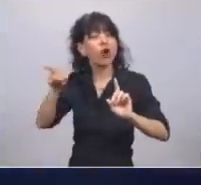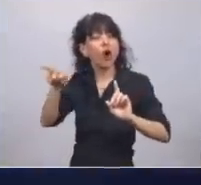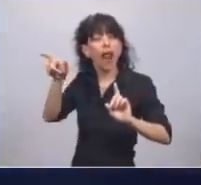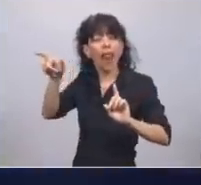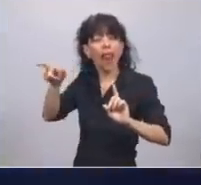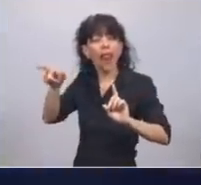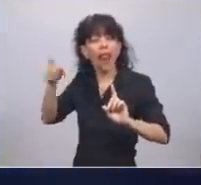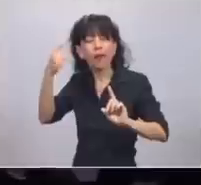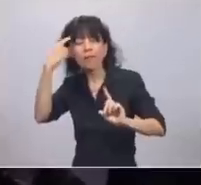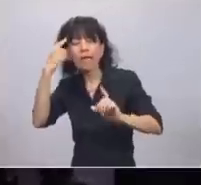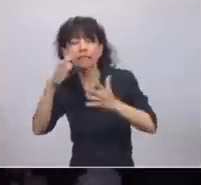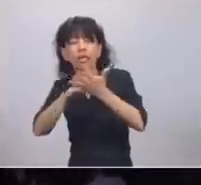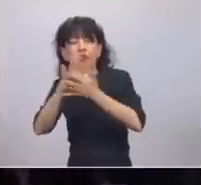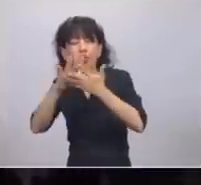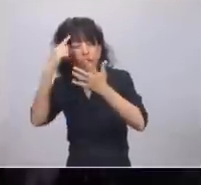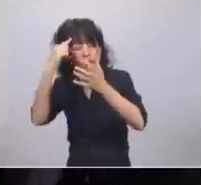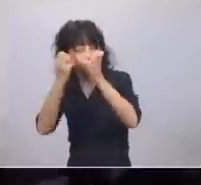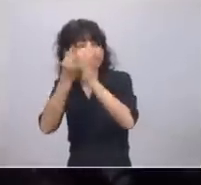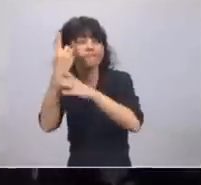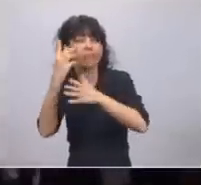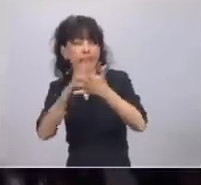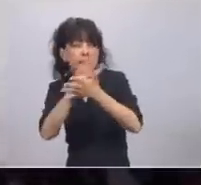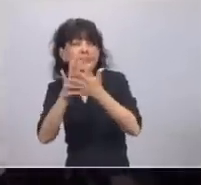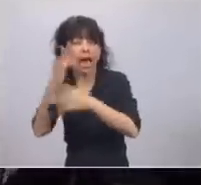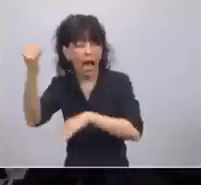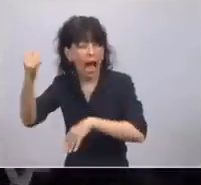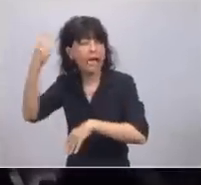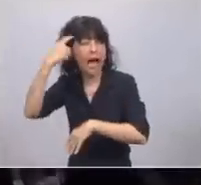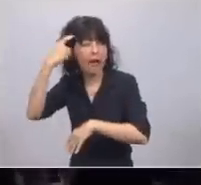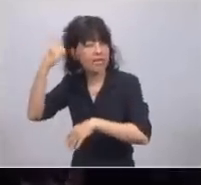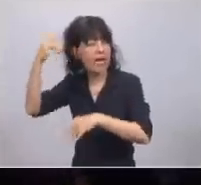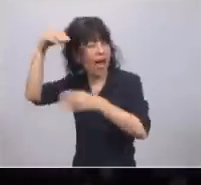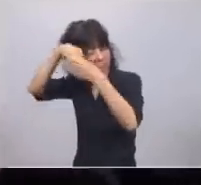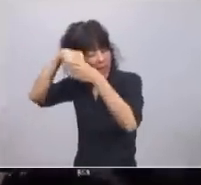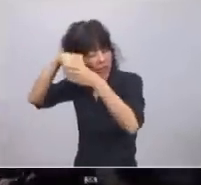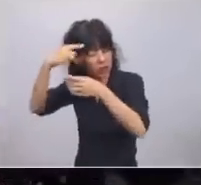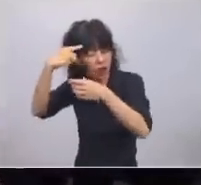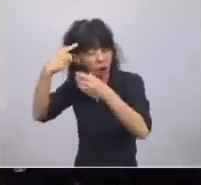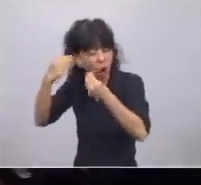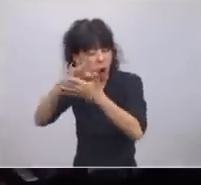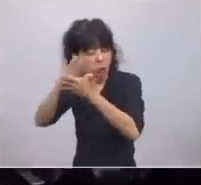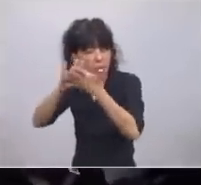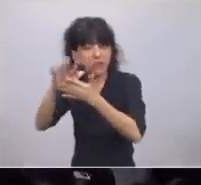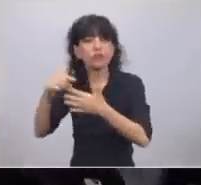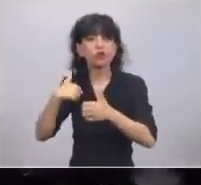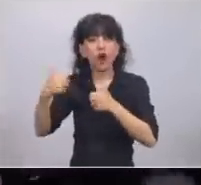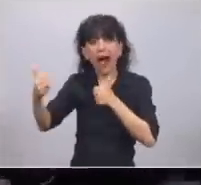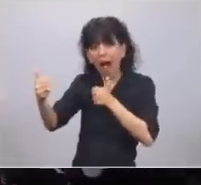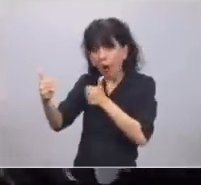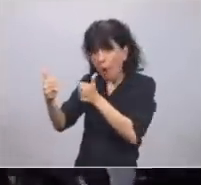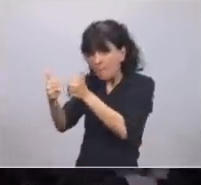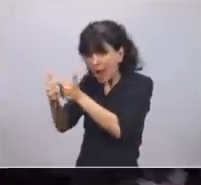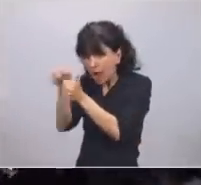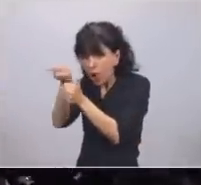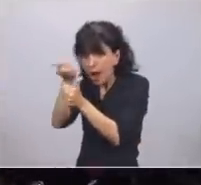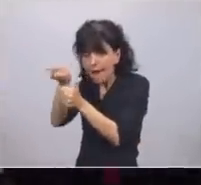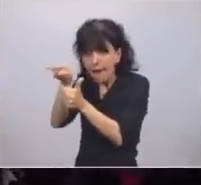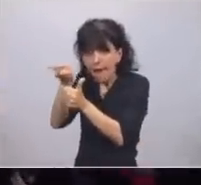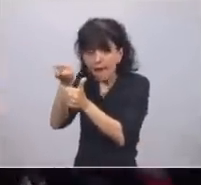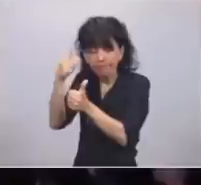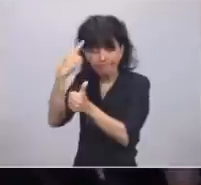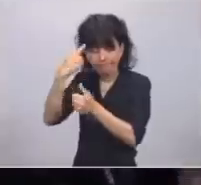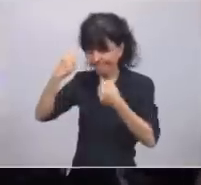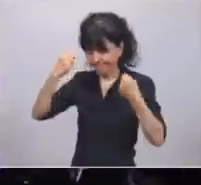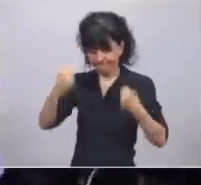en la búsqueda de soluciones. Vengo a acompañar con convicción